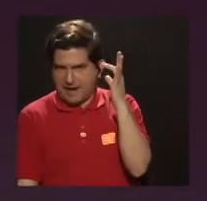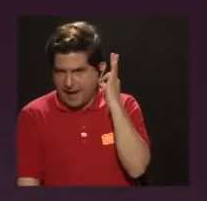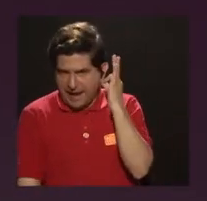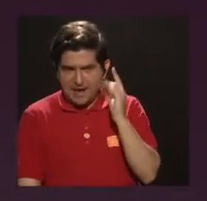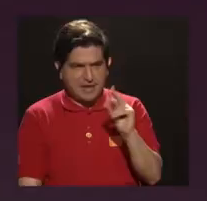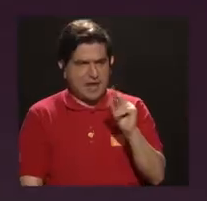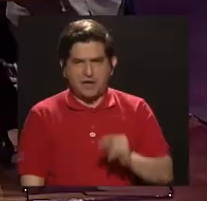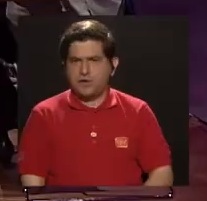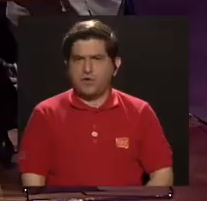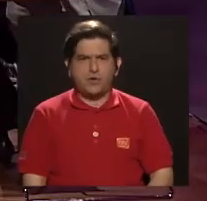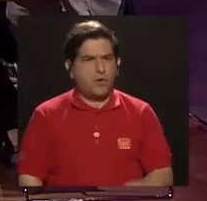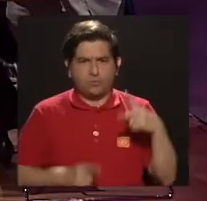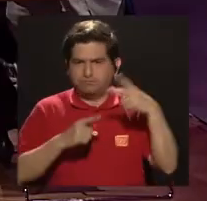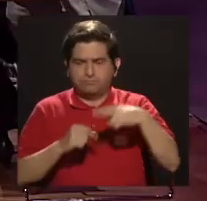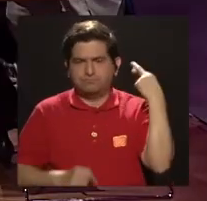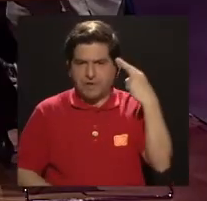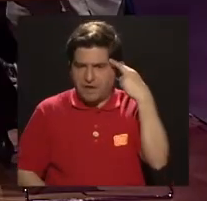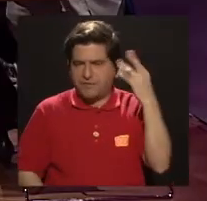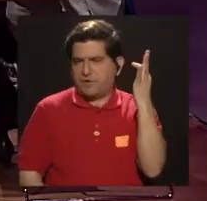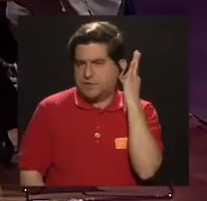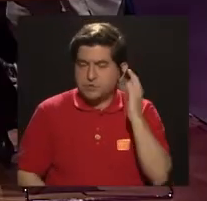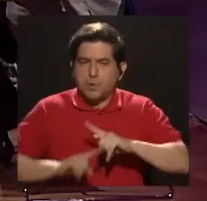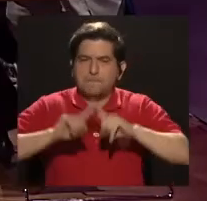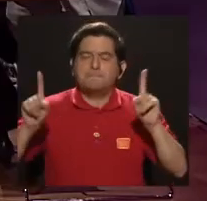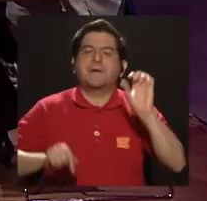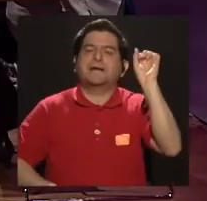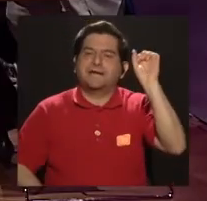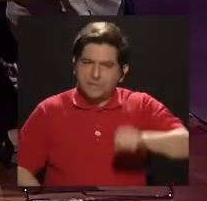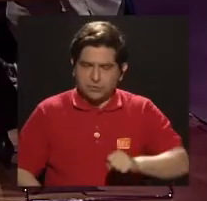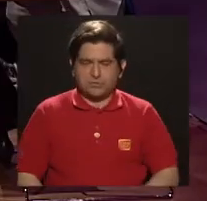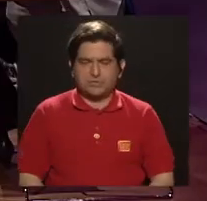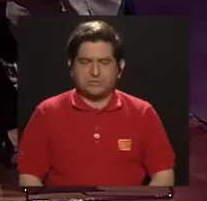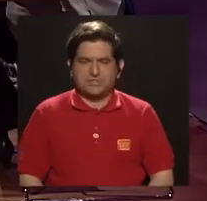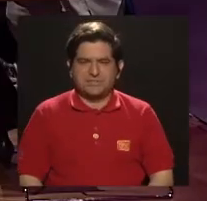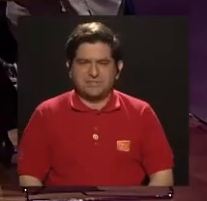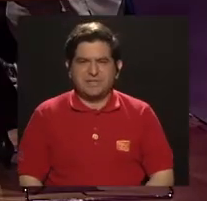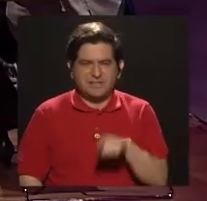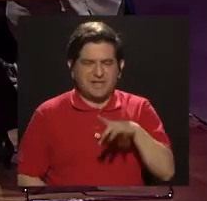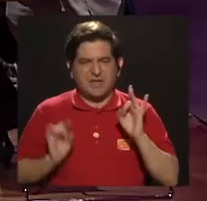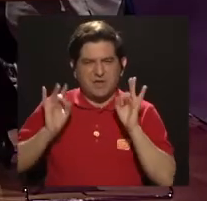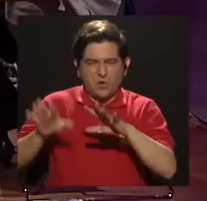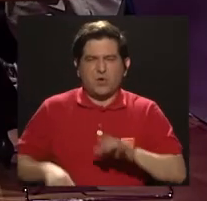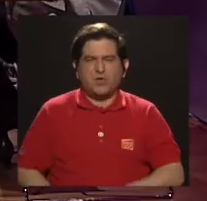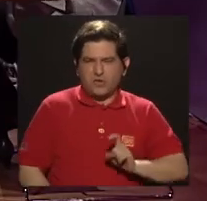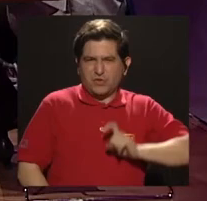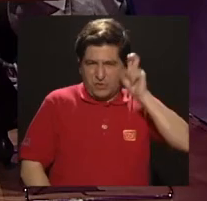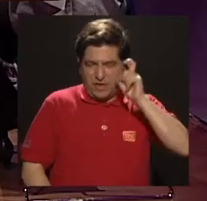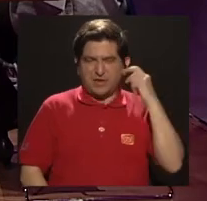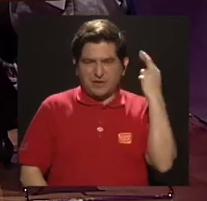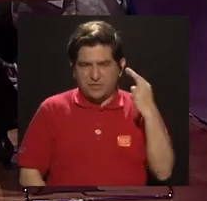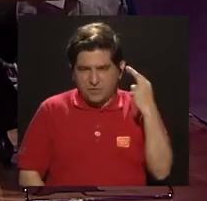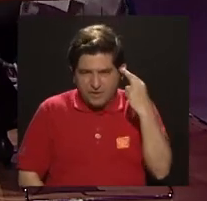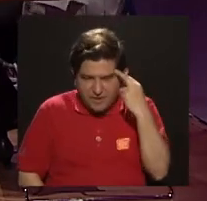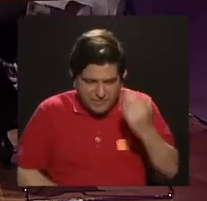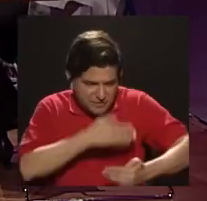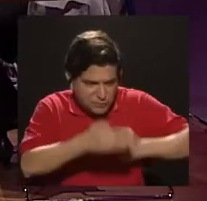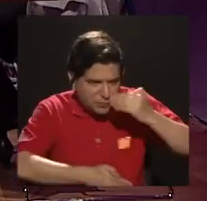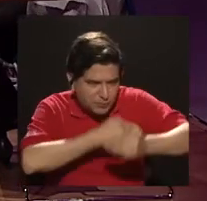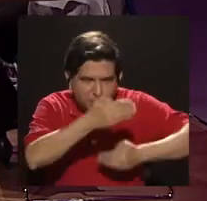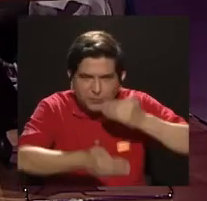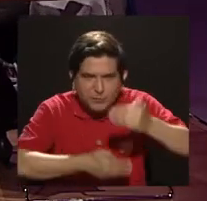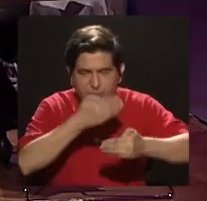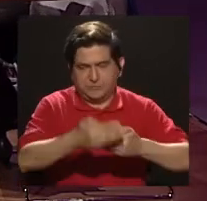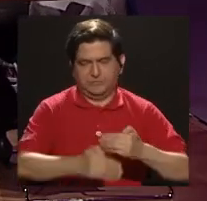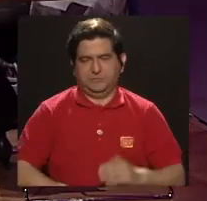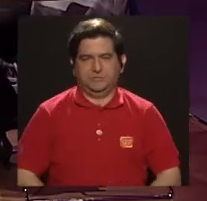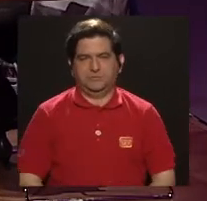destituida por su condición de mujer pero sí ha habido un gran sexismo en todo en torno a la forma en que se le ha tratado tan